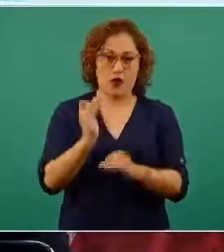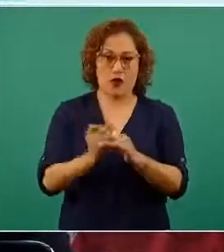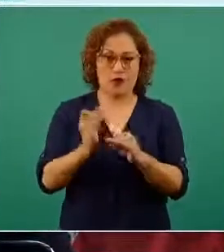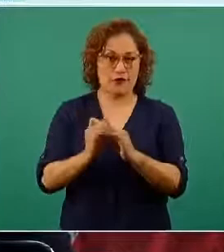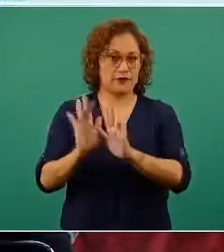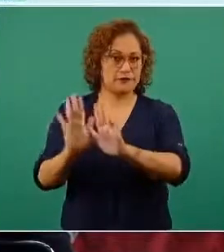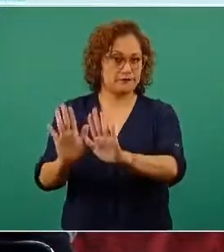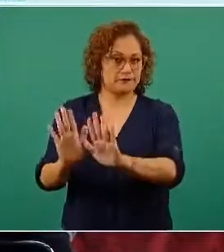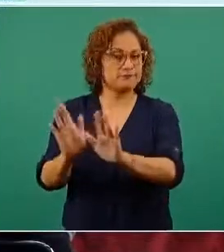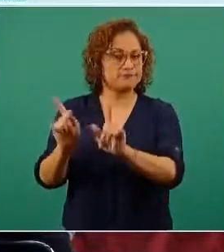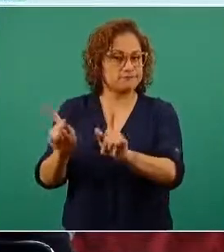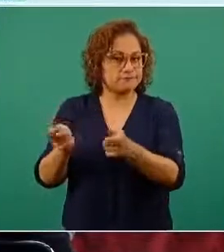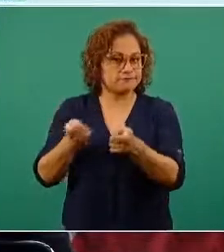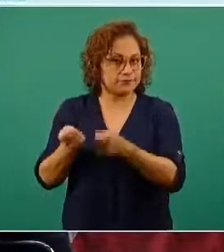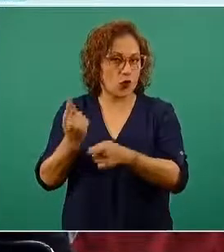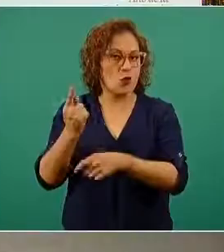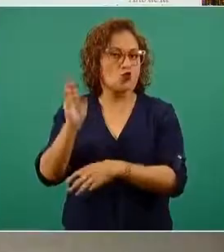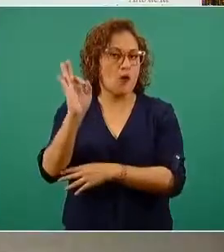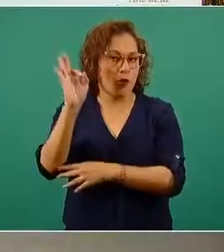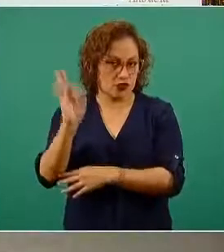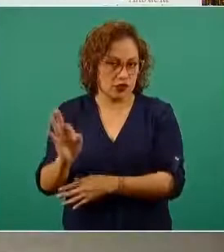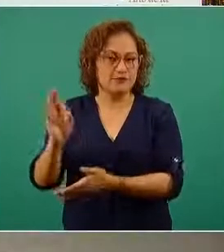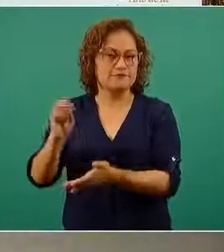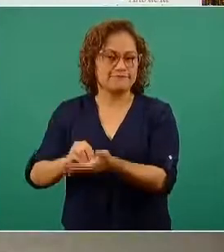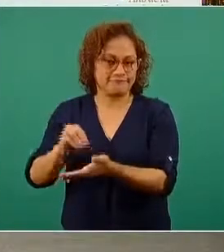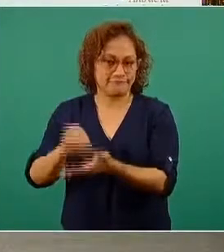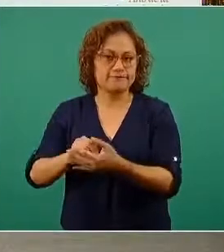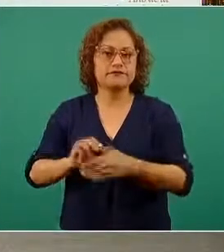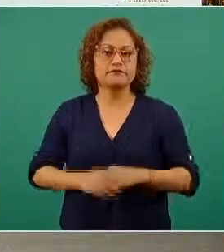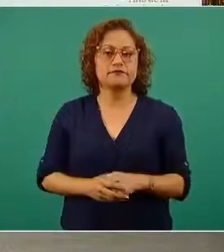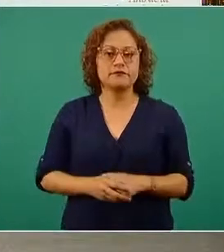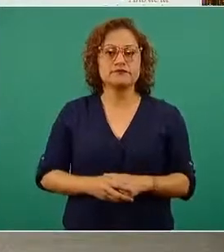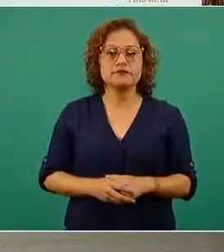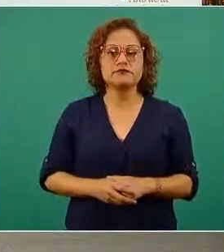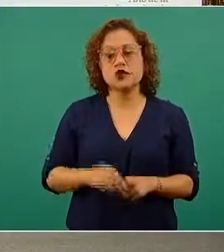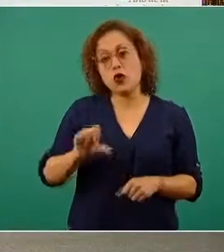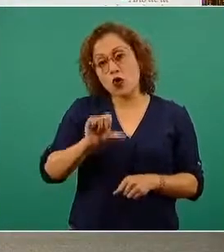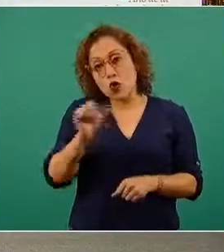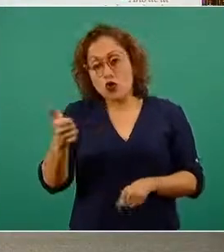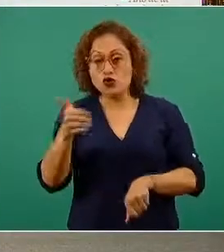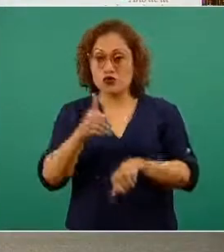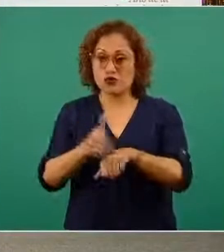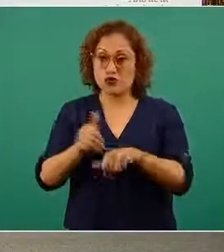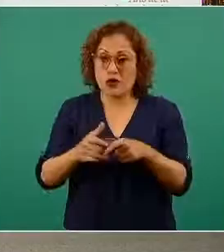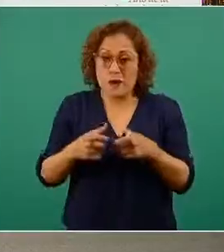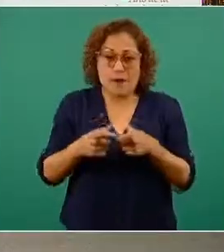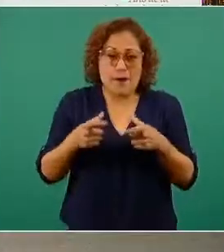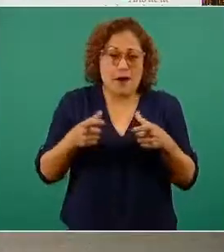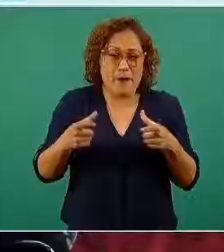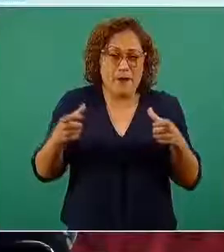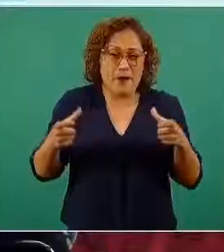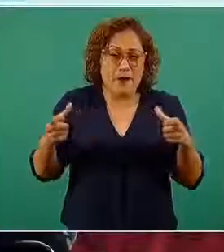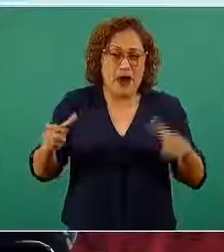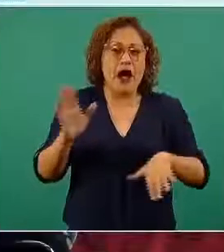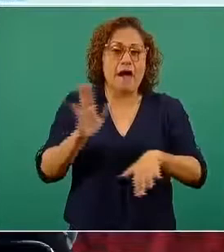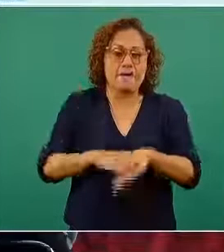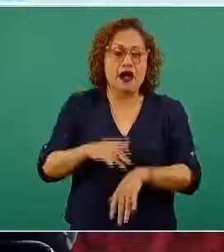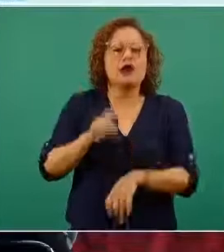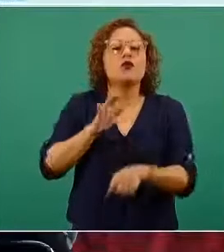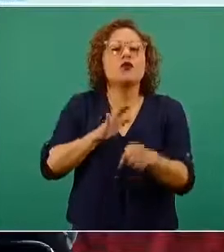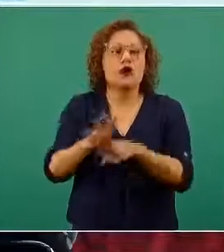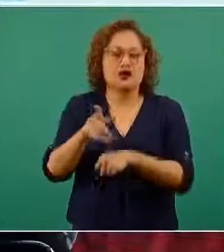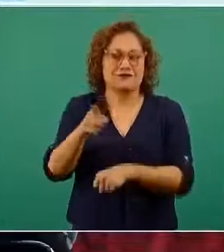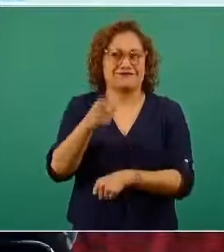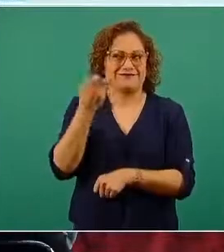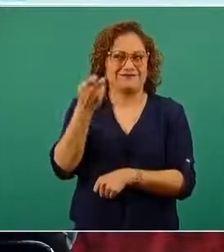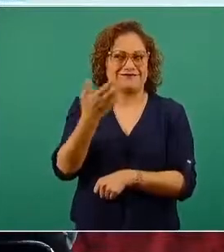casos activos estimados. Un número que sí continúa subiendo, y ese queremos que todos los días suba, es las personas con